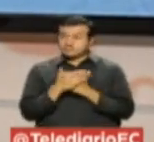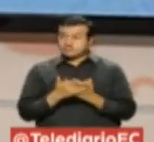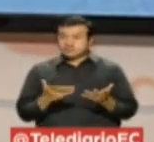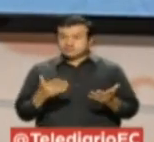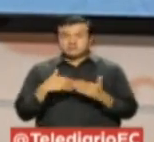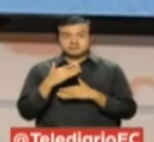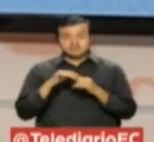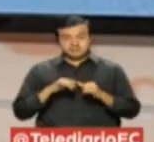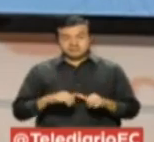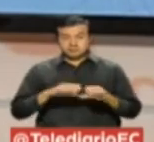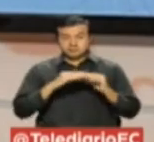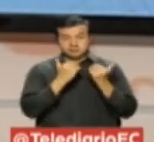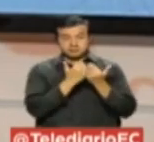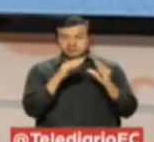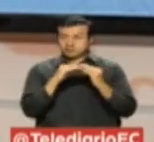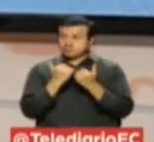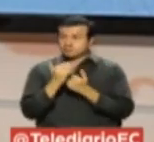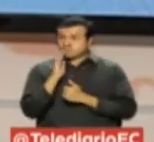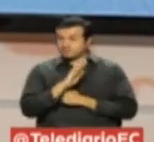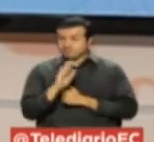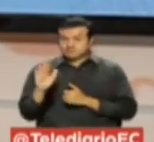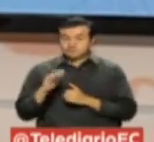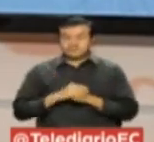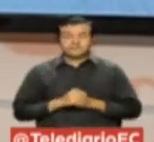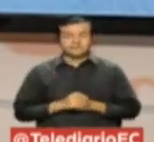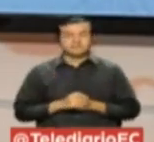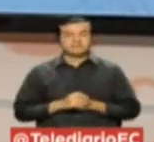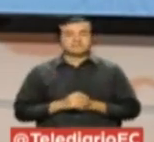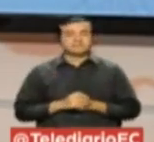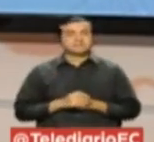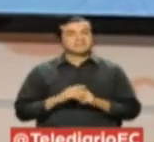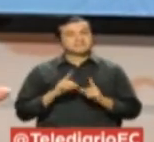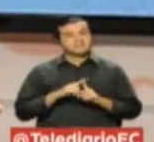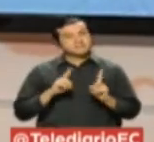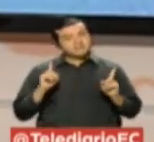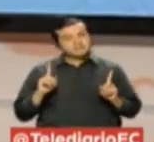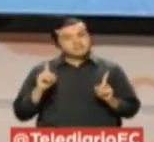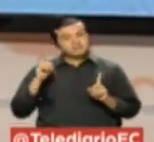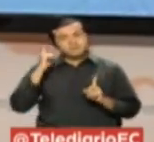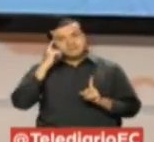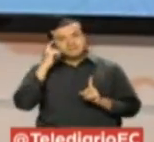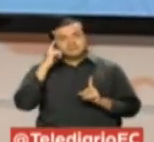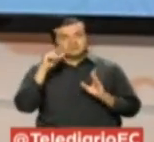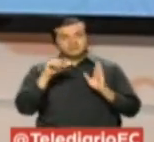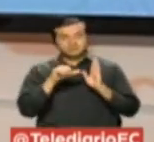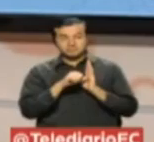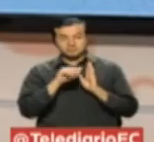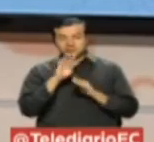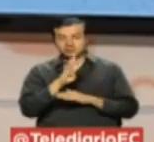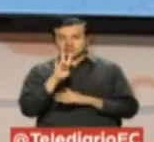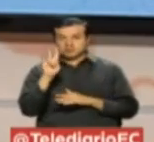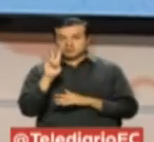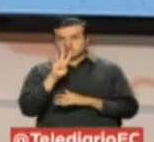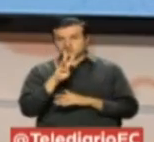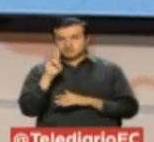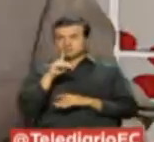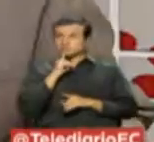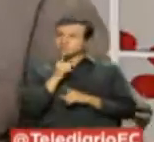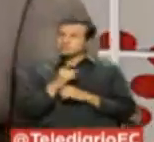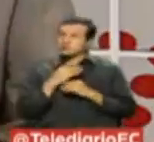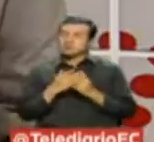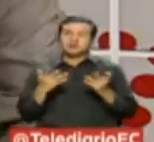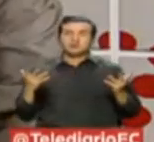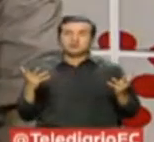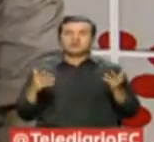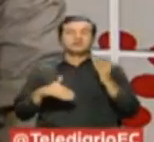posteriormente en las comisiones de todas maneras se surgió esa polémica del artículo 42 en efecto cuál ha sido